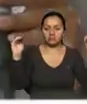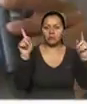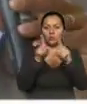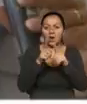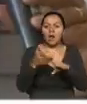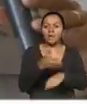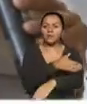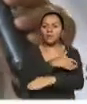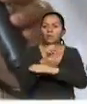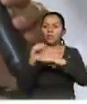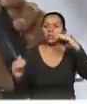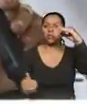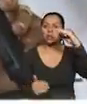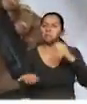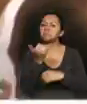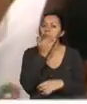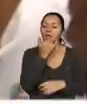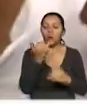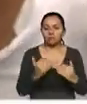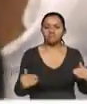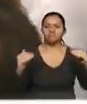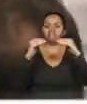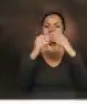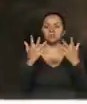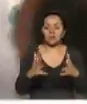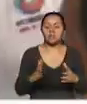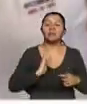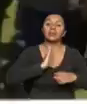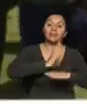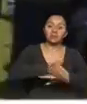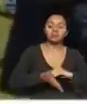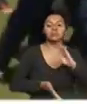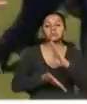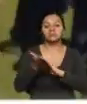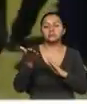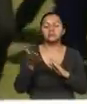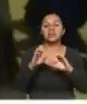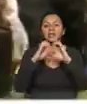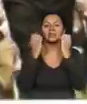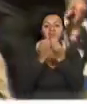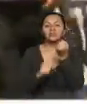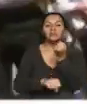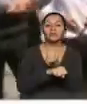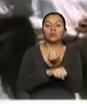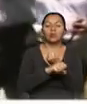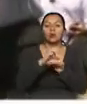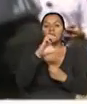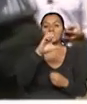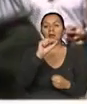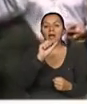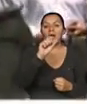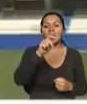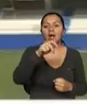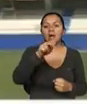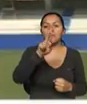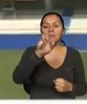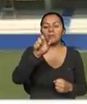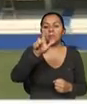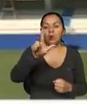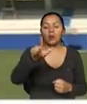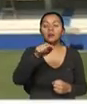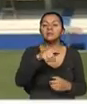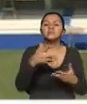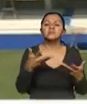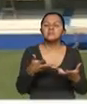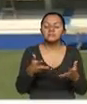de 2 camas por cada 1.000 habitantes. Luego se trasladó hasta el estadio George Capwell para conocer los trabajos de remodelación